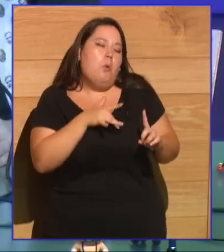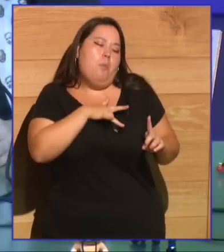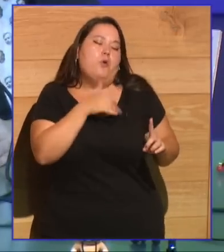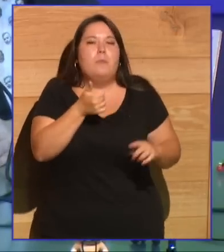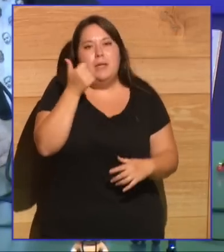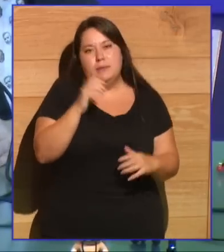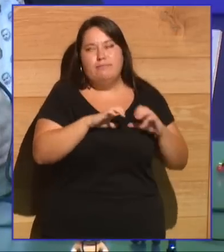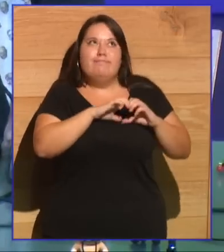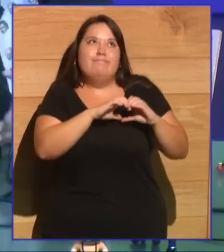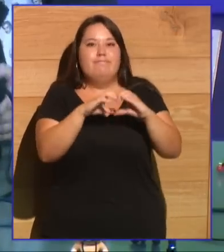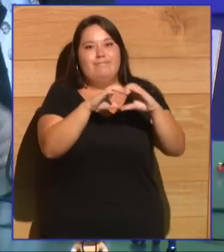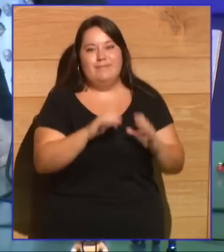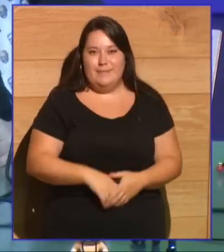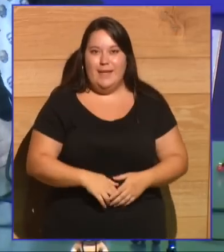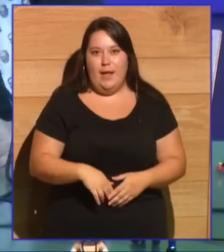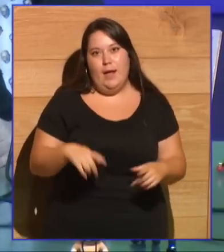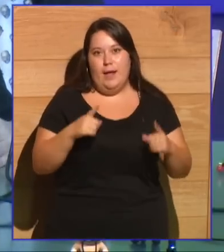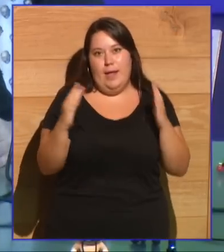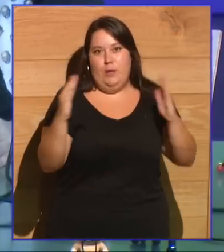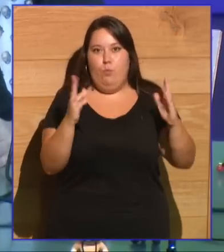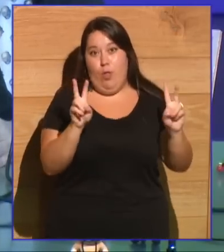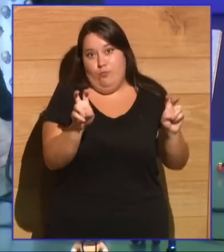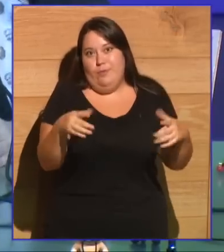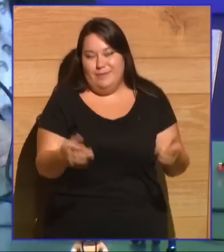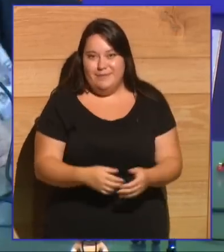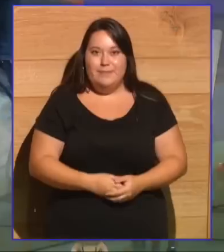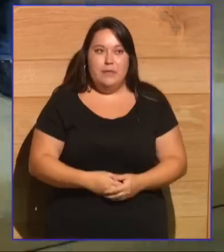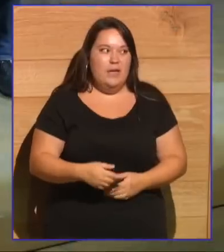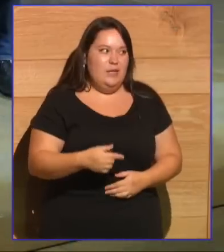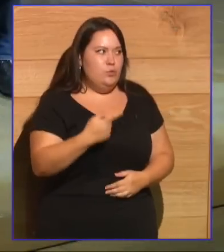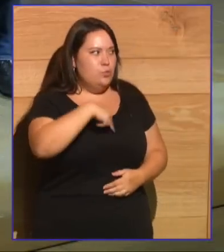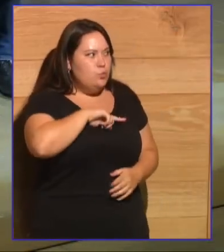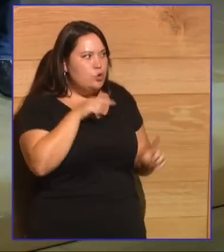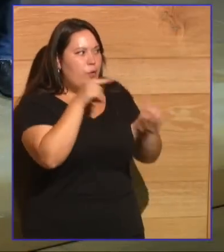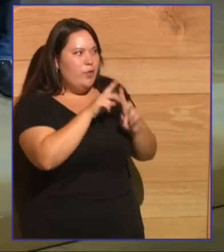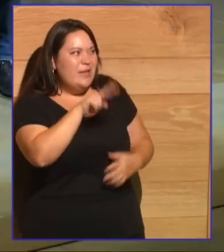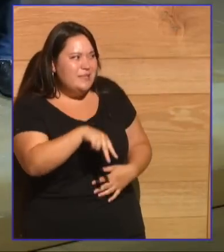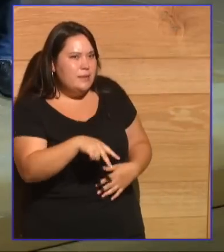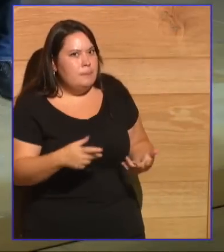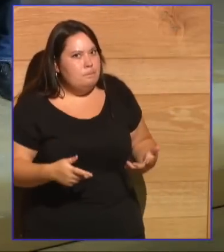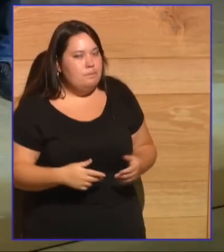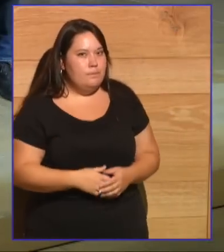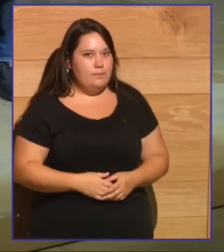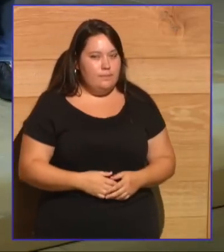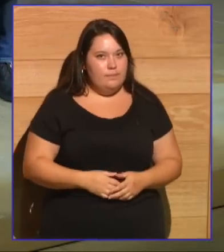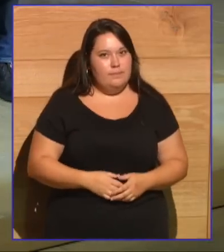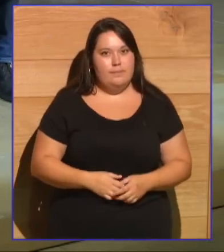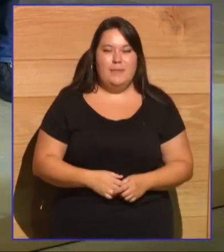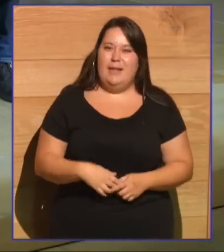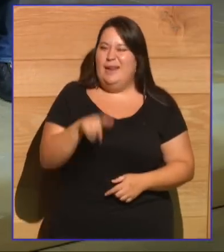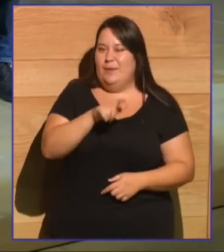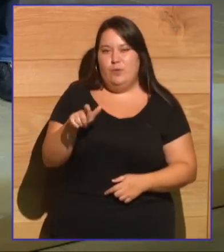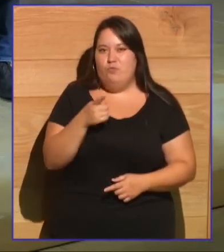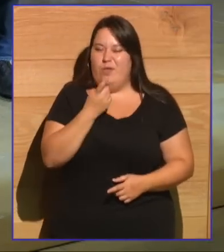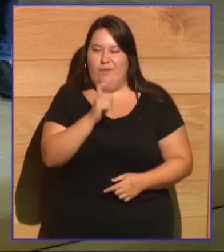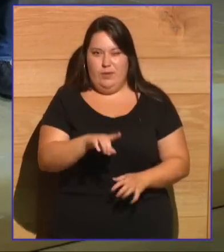durante durante esta nueva temporada no es nuestro objetivo oportuno la gente no tiene por qué querernos no